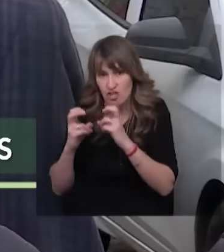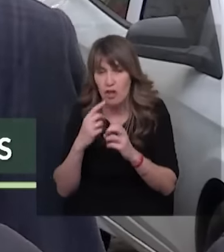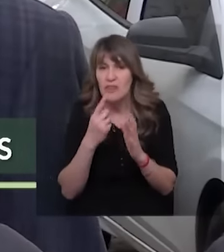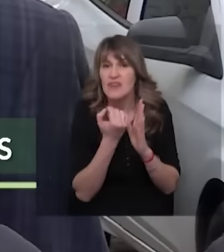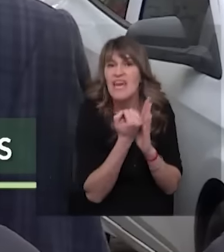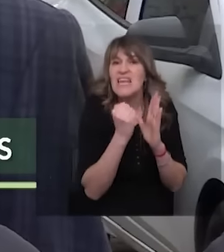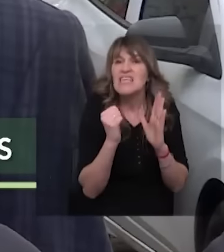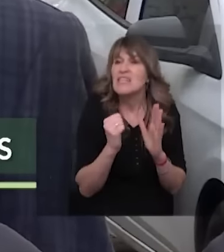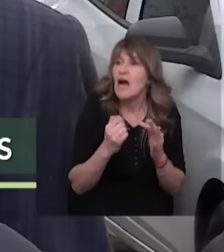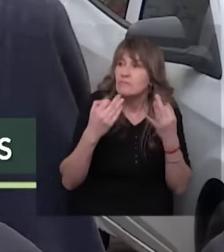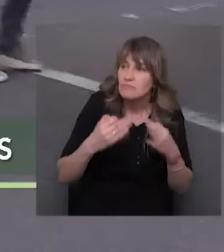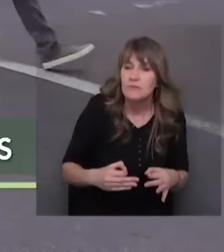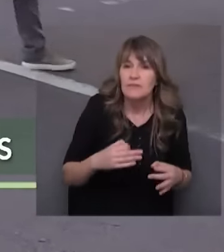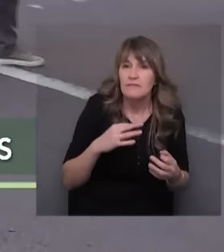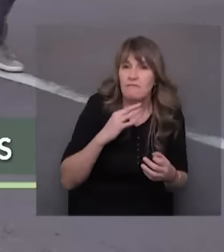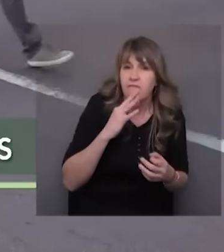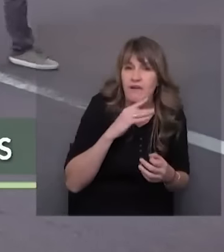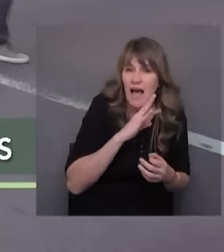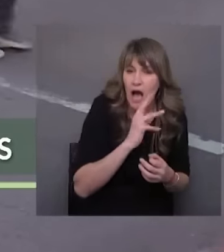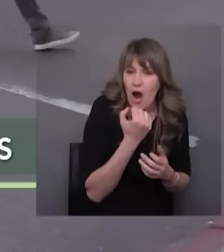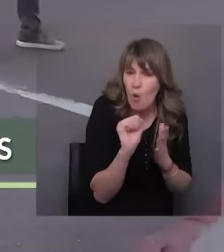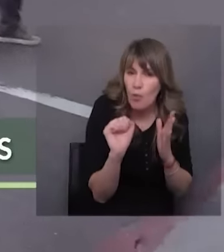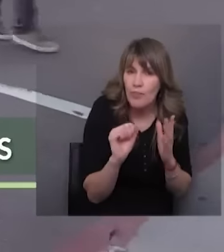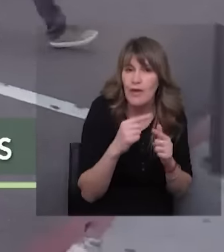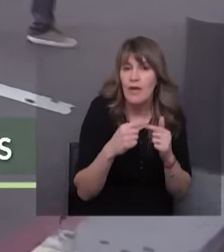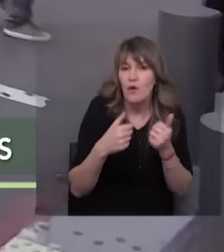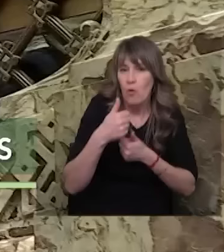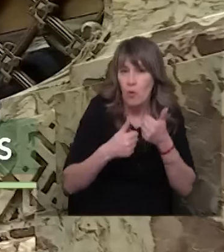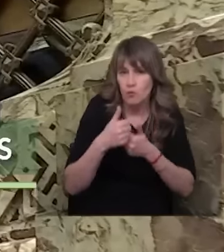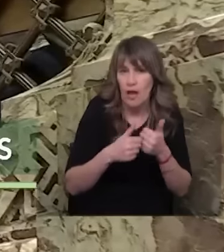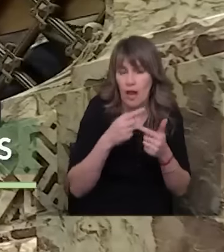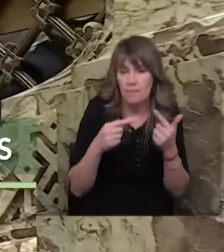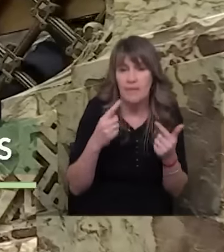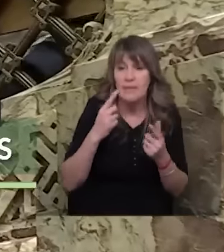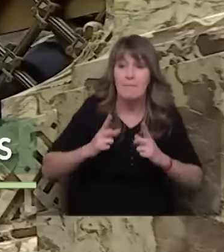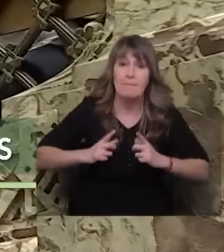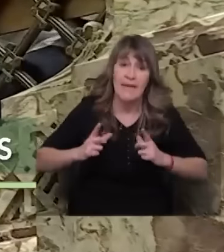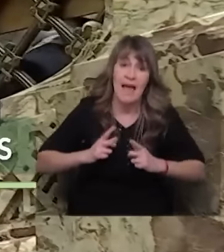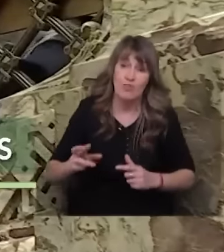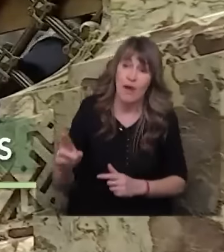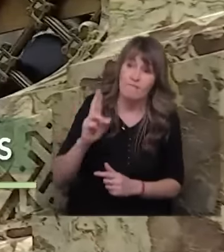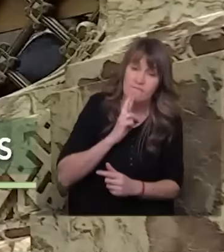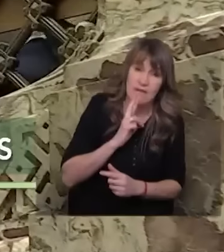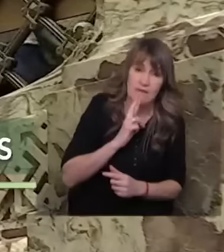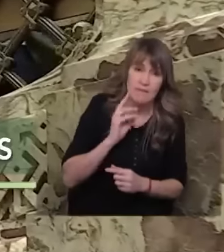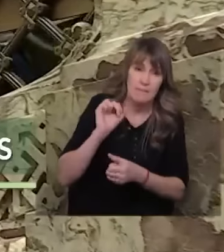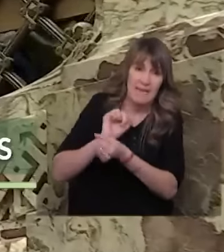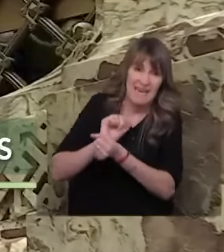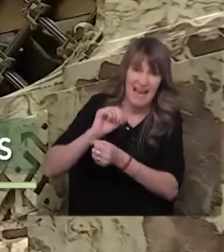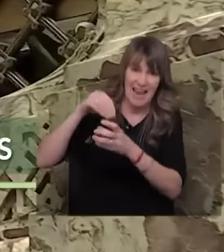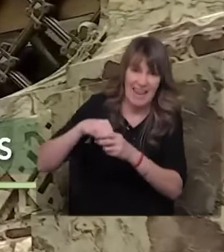insolvencia societaria fraudulenta y un delito de fraude concursal y aguarda el fallo que se dictará en el juzgado penal de